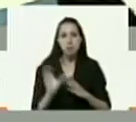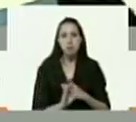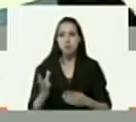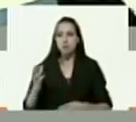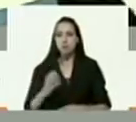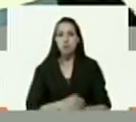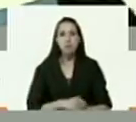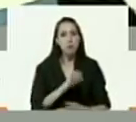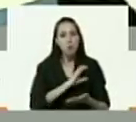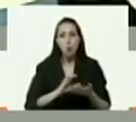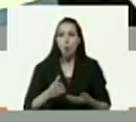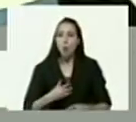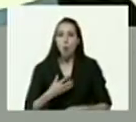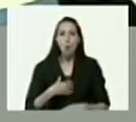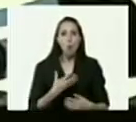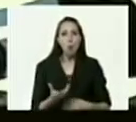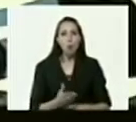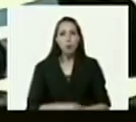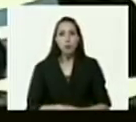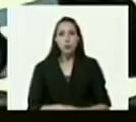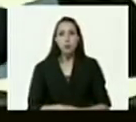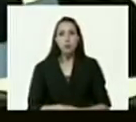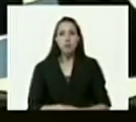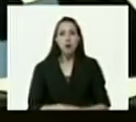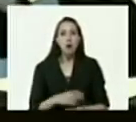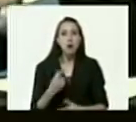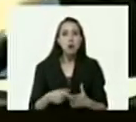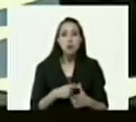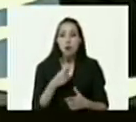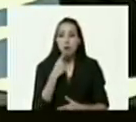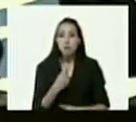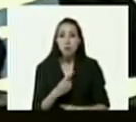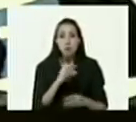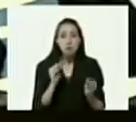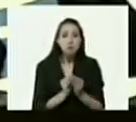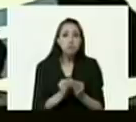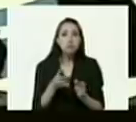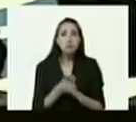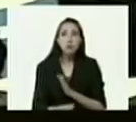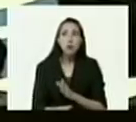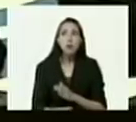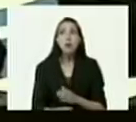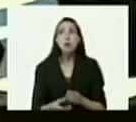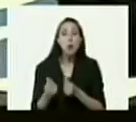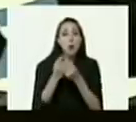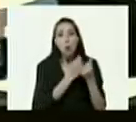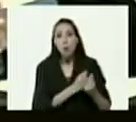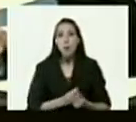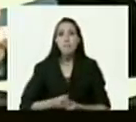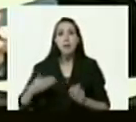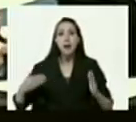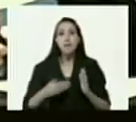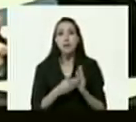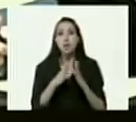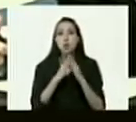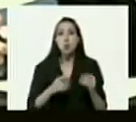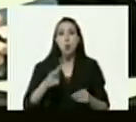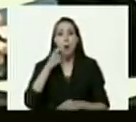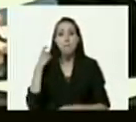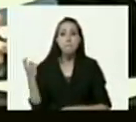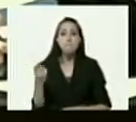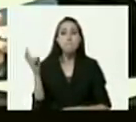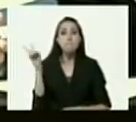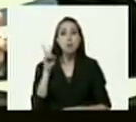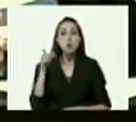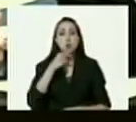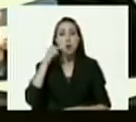está. ¿Qué te puedo decir yo en consecuencia? Que las sanciones, como son generales y afectan toda la economía, todos los venezolanos somos víctimas.